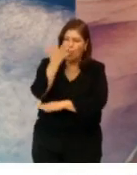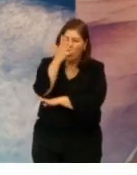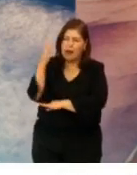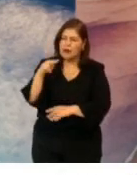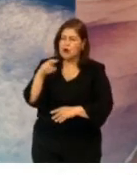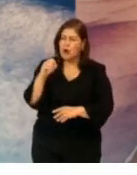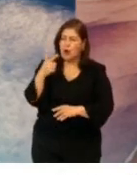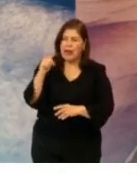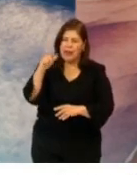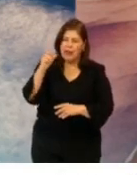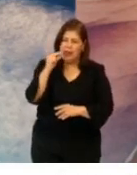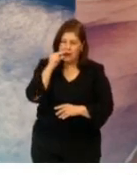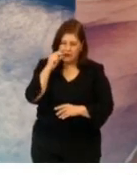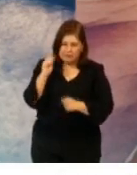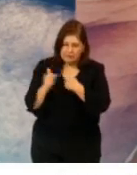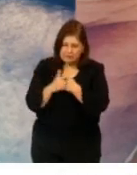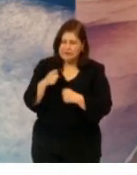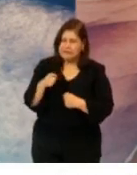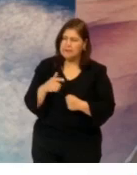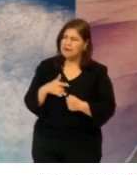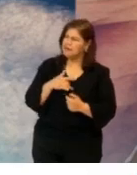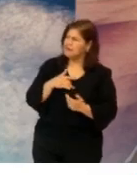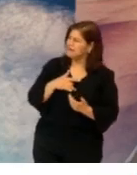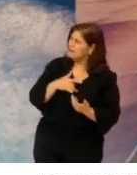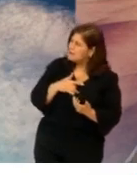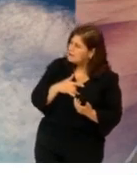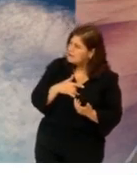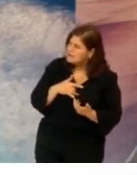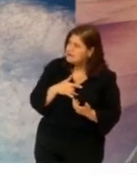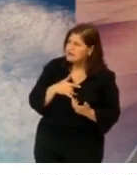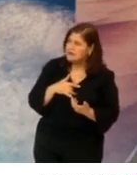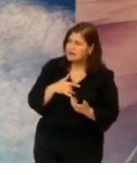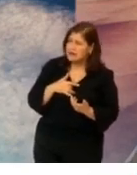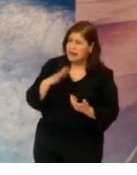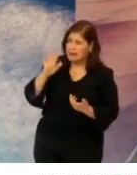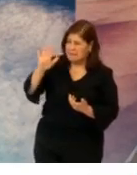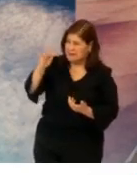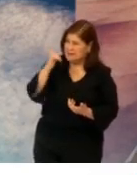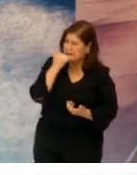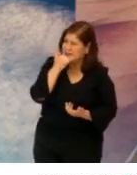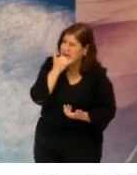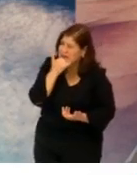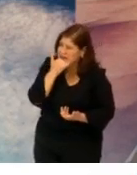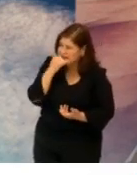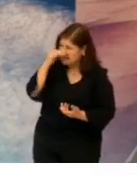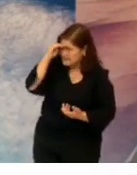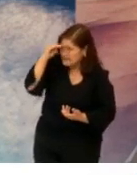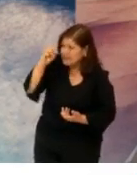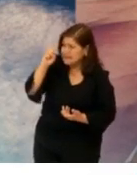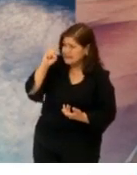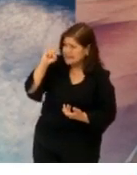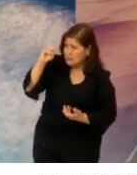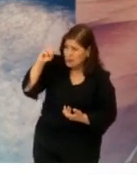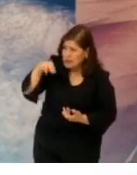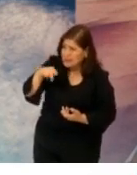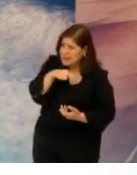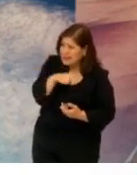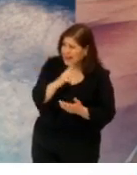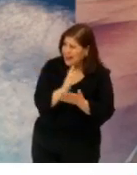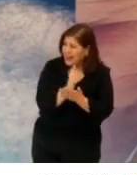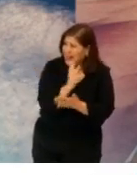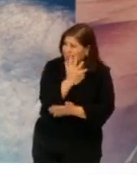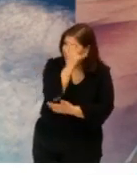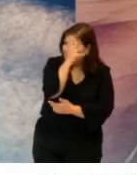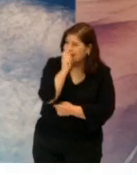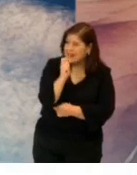que alguno de estos jardineros le dijo, oiga, don Simón, los nogales tardan